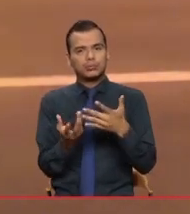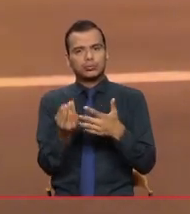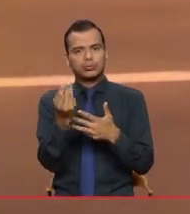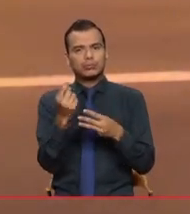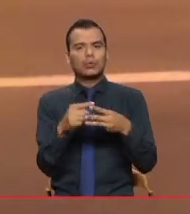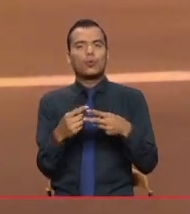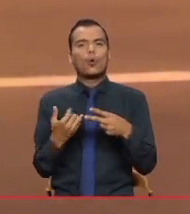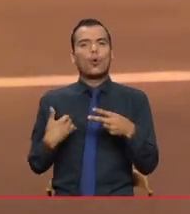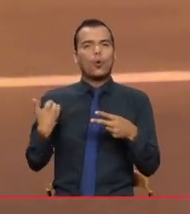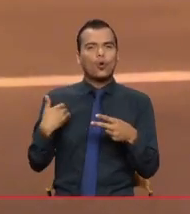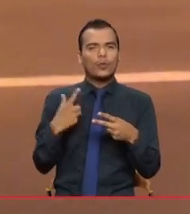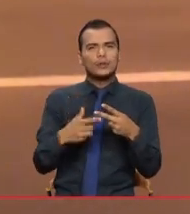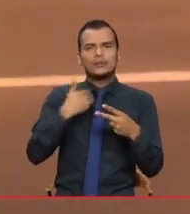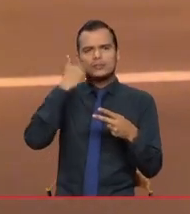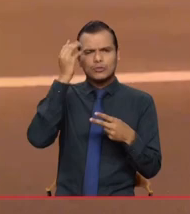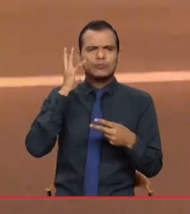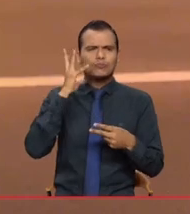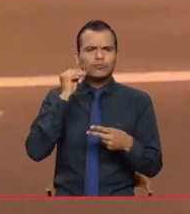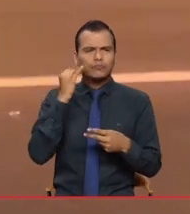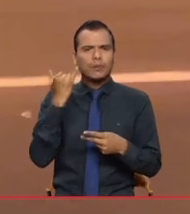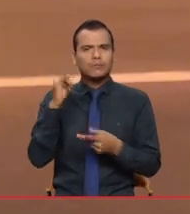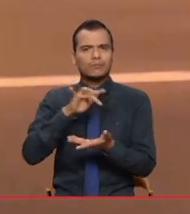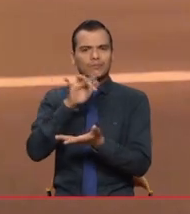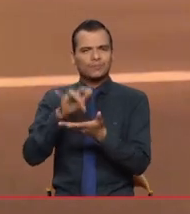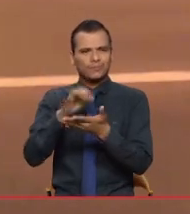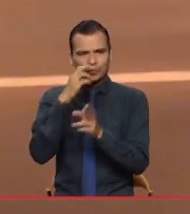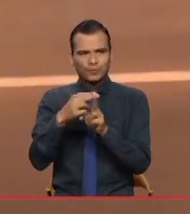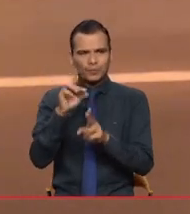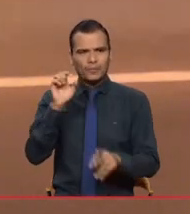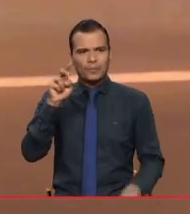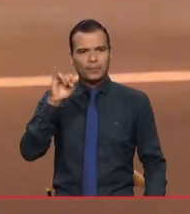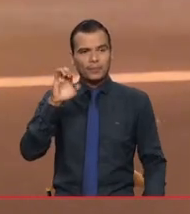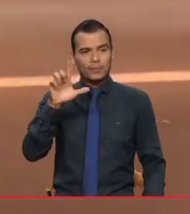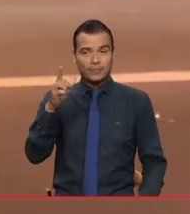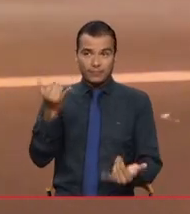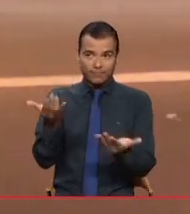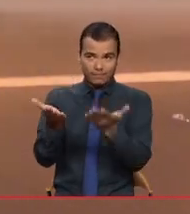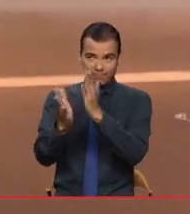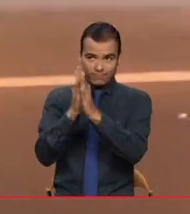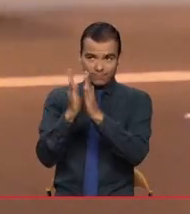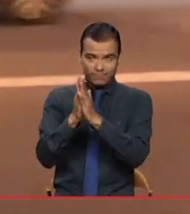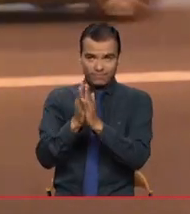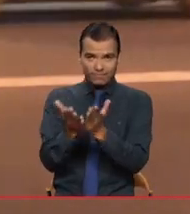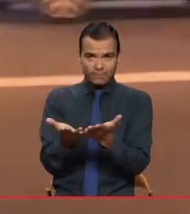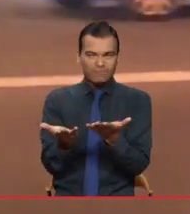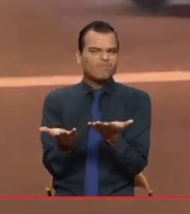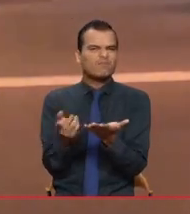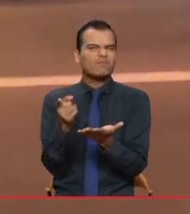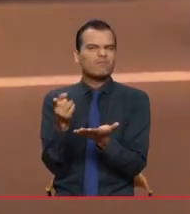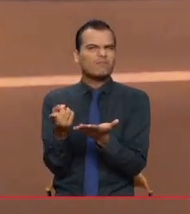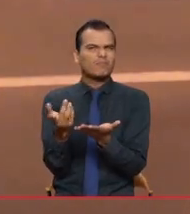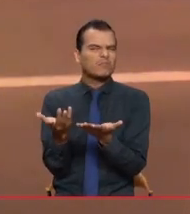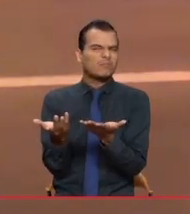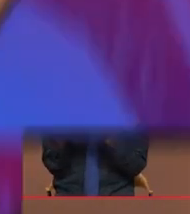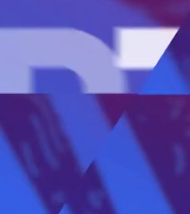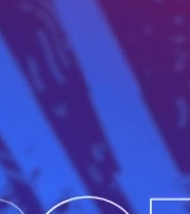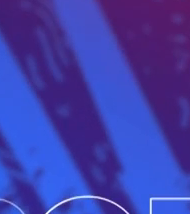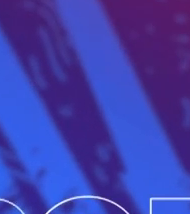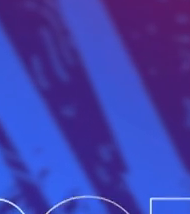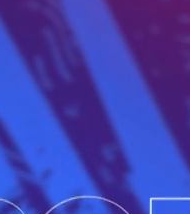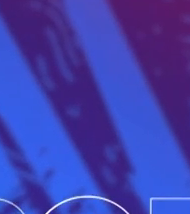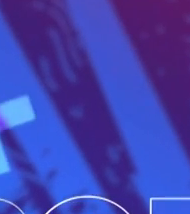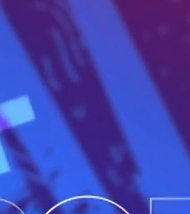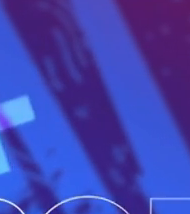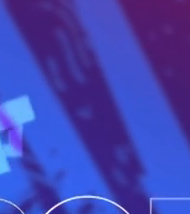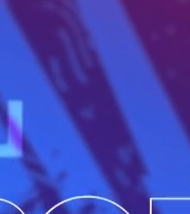y mayores. Ahí se encuentra nuestro compañero Daniel Millán. Dani, hola, buena tarde, ¿qué tal? Háblenos un poco del